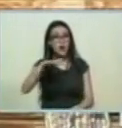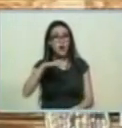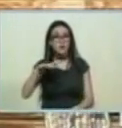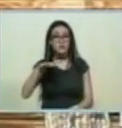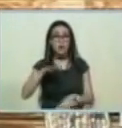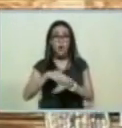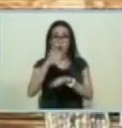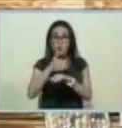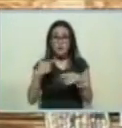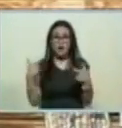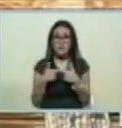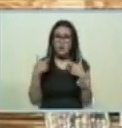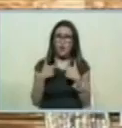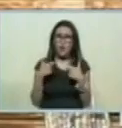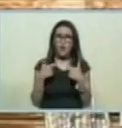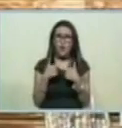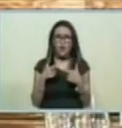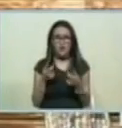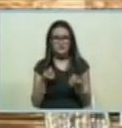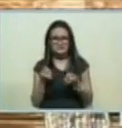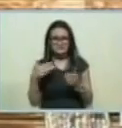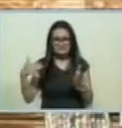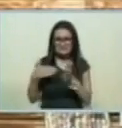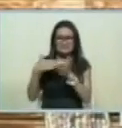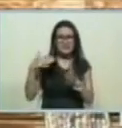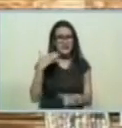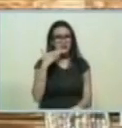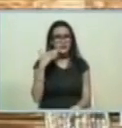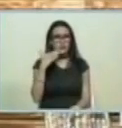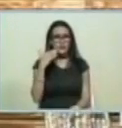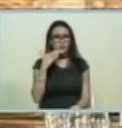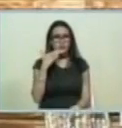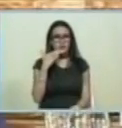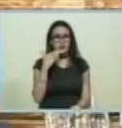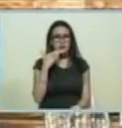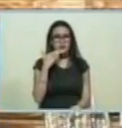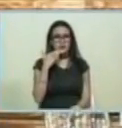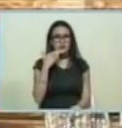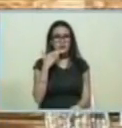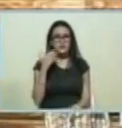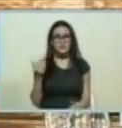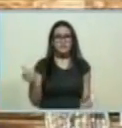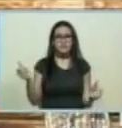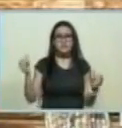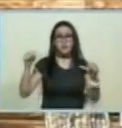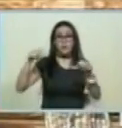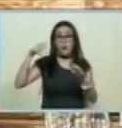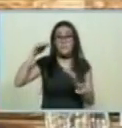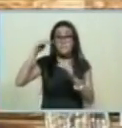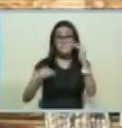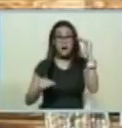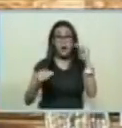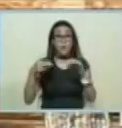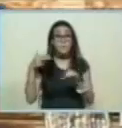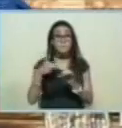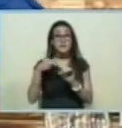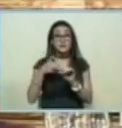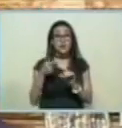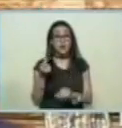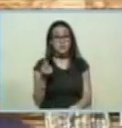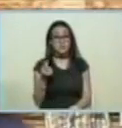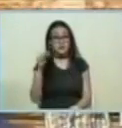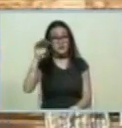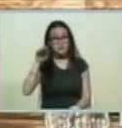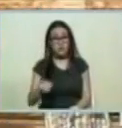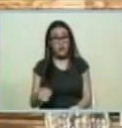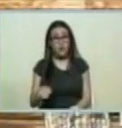guerra económica brutal, de la agresión imperialista y de la caída de los precios petroleros y